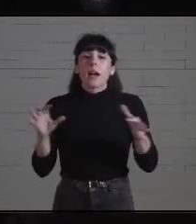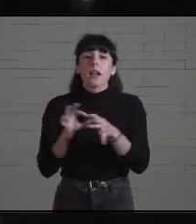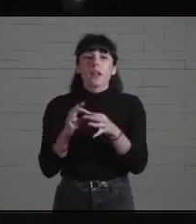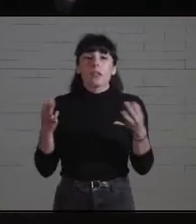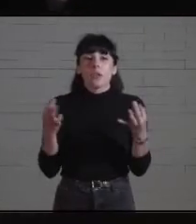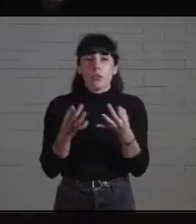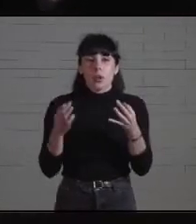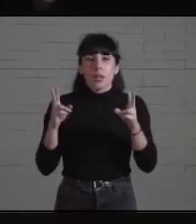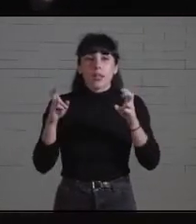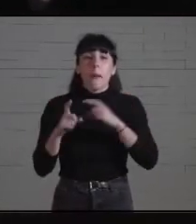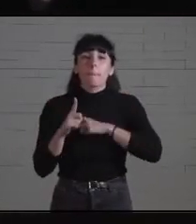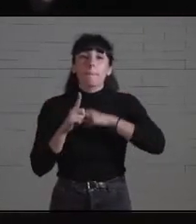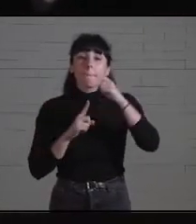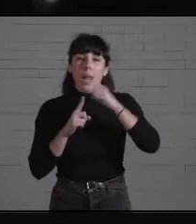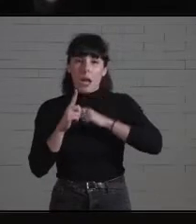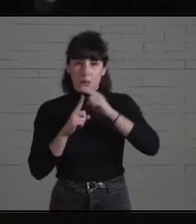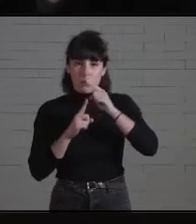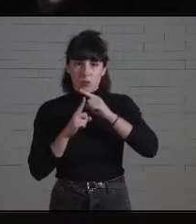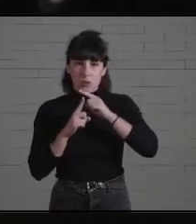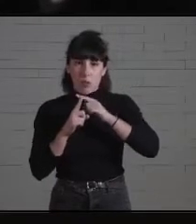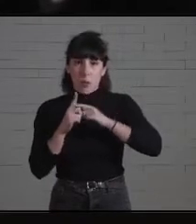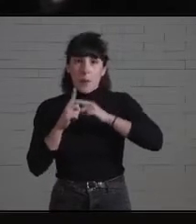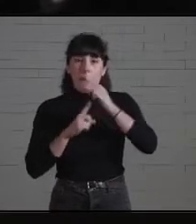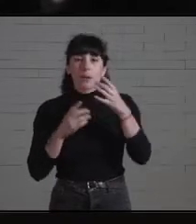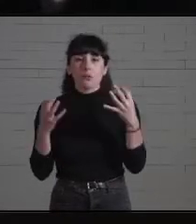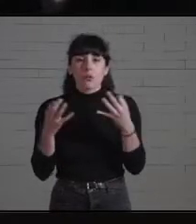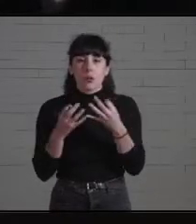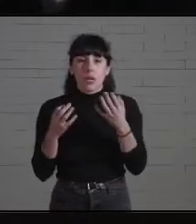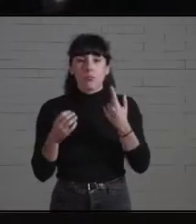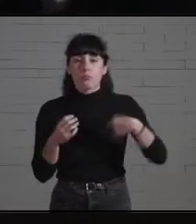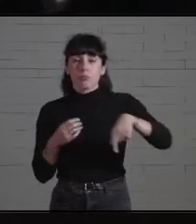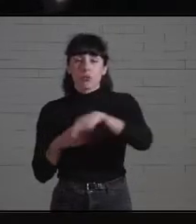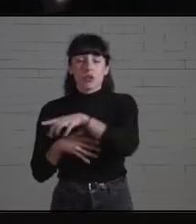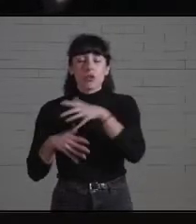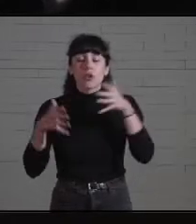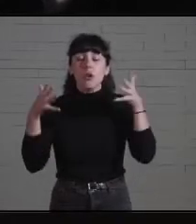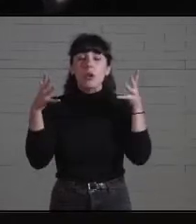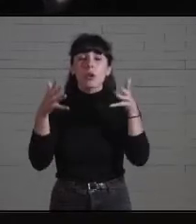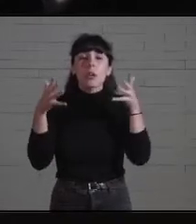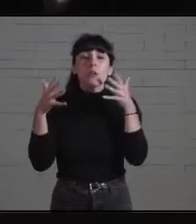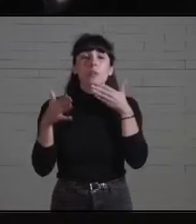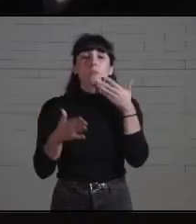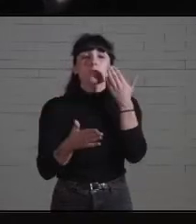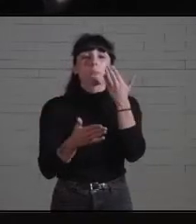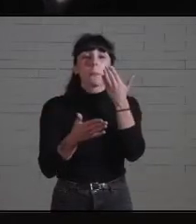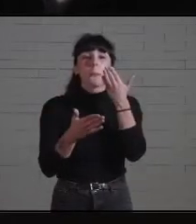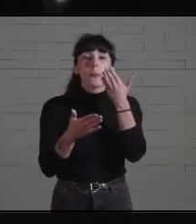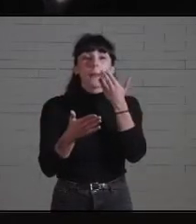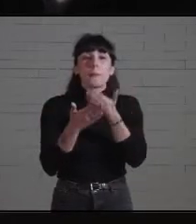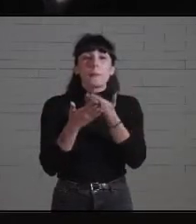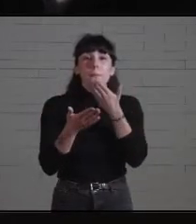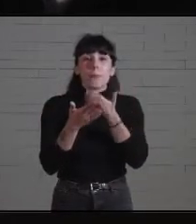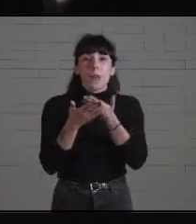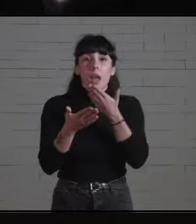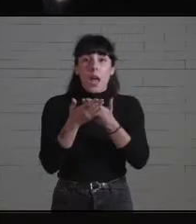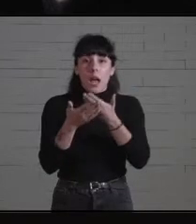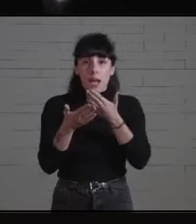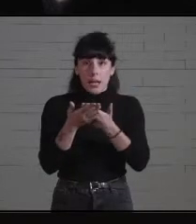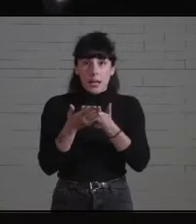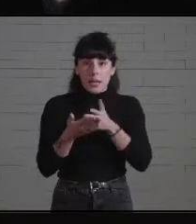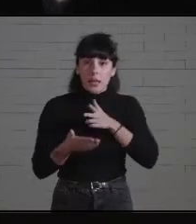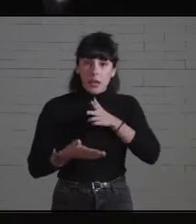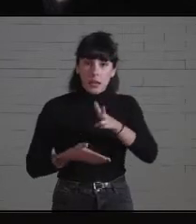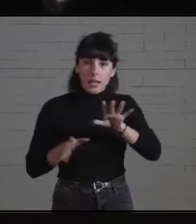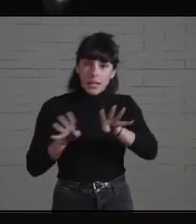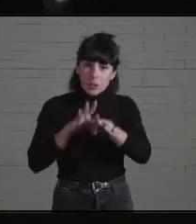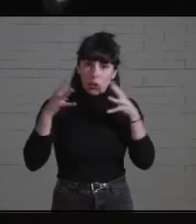con los baremos. Entonces, recomendamos garantizar el derecho universal de acceso